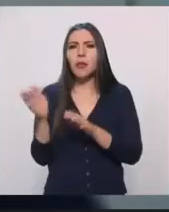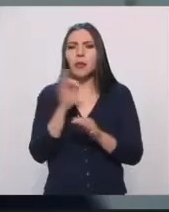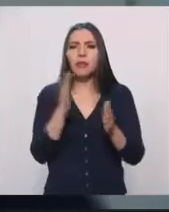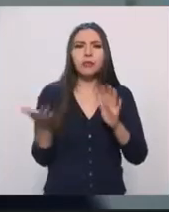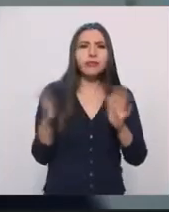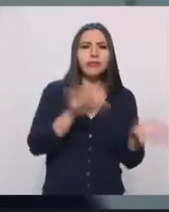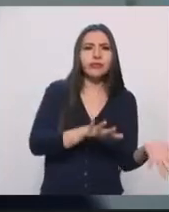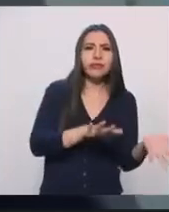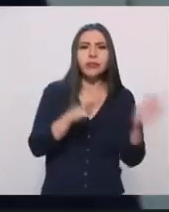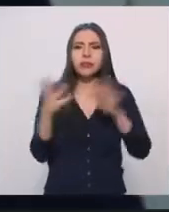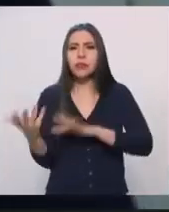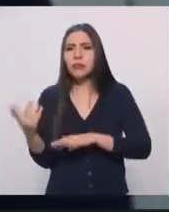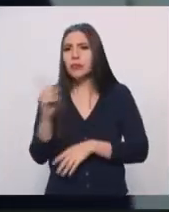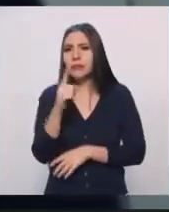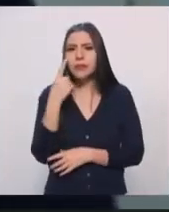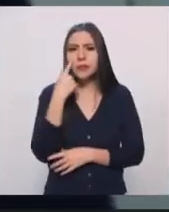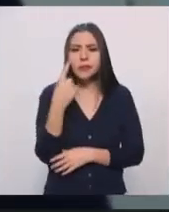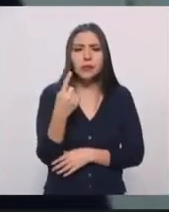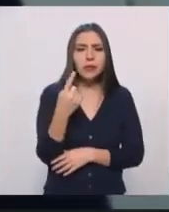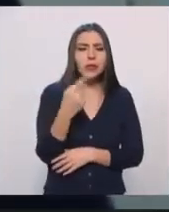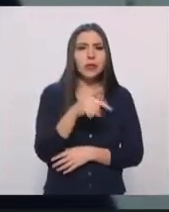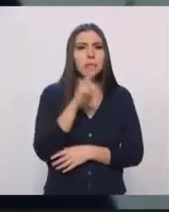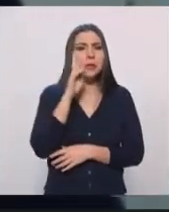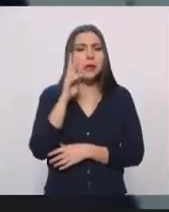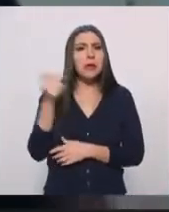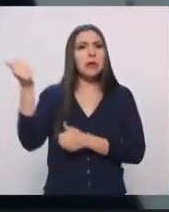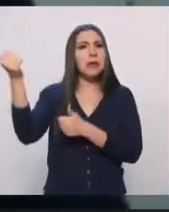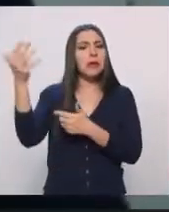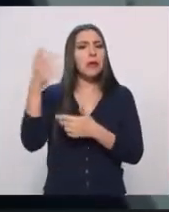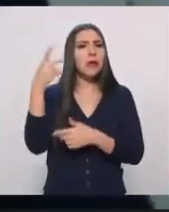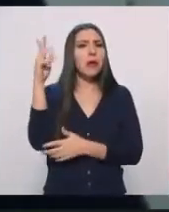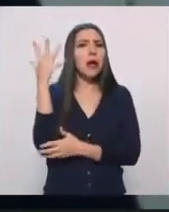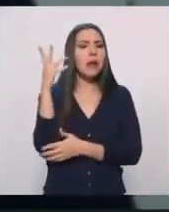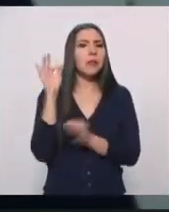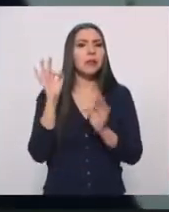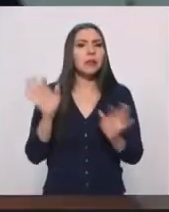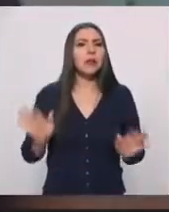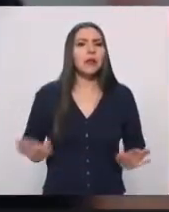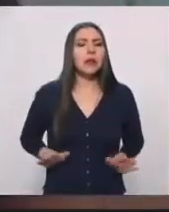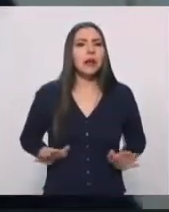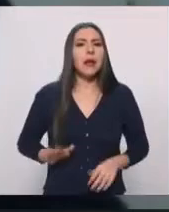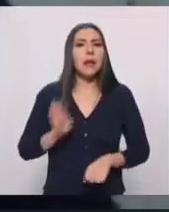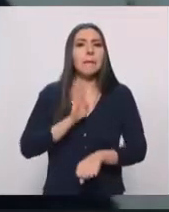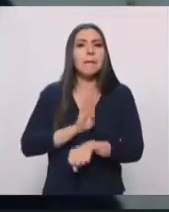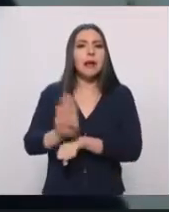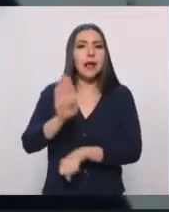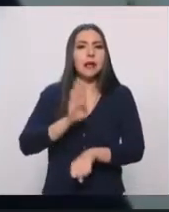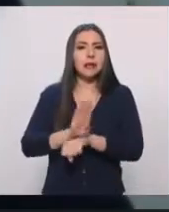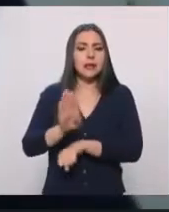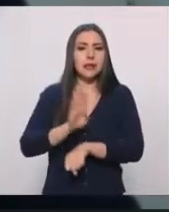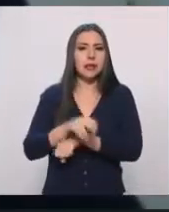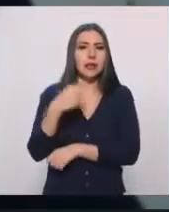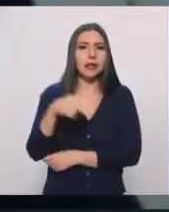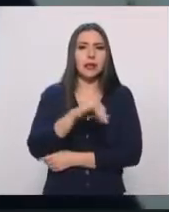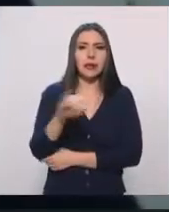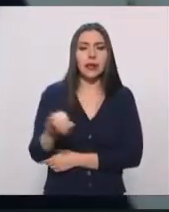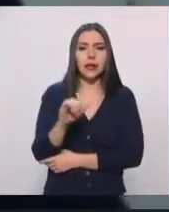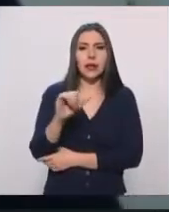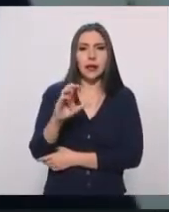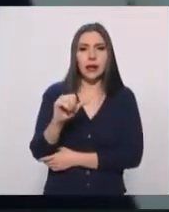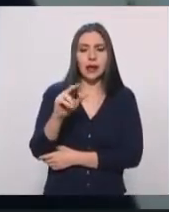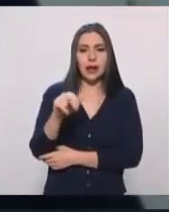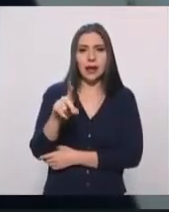necesitaban, pero en fin, él encontró esta especie brasileña, la jacaranda, y se la trajo y con esta se forestaron